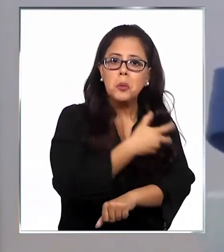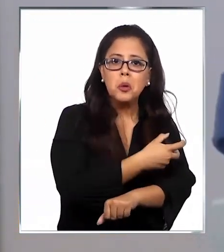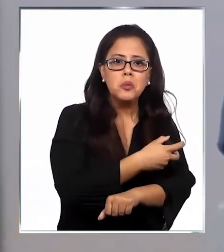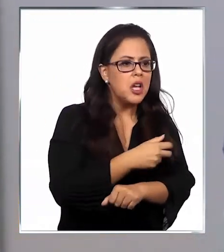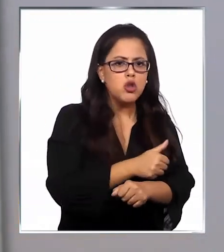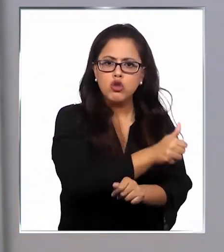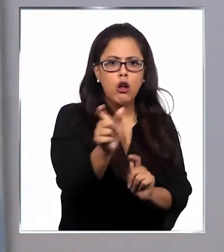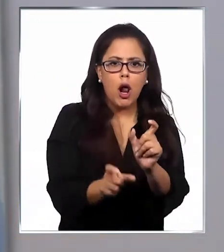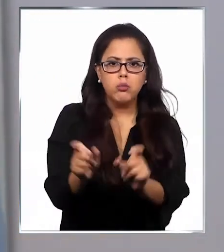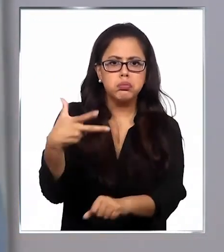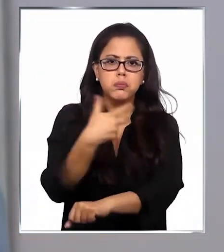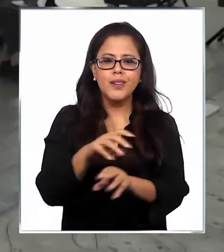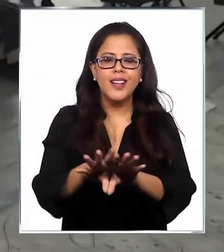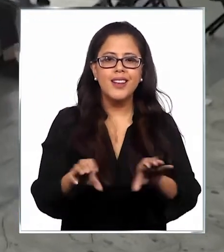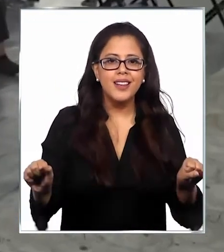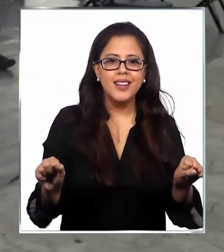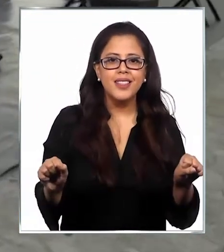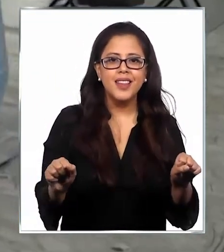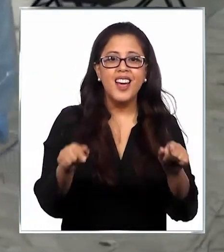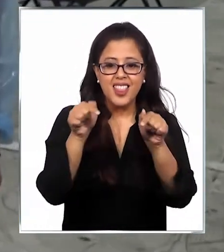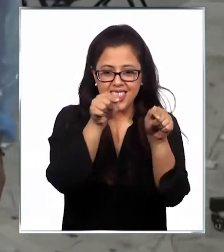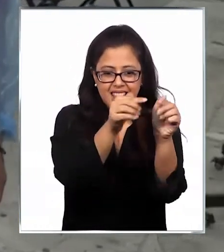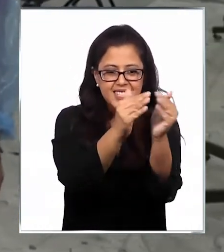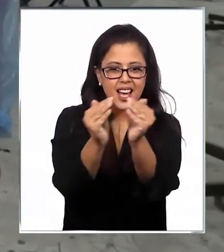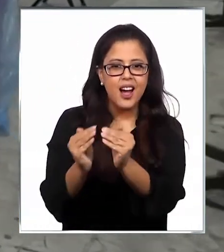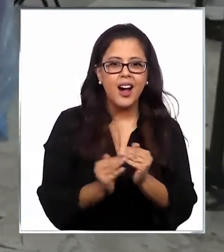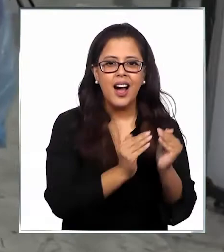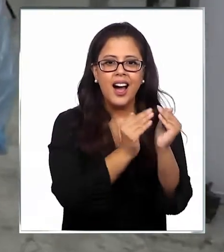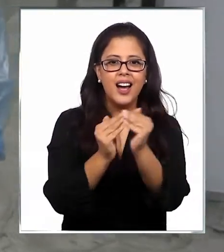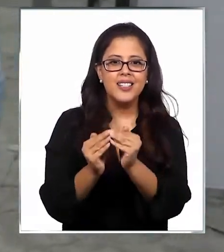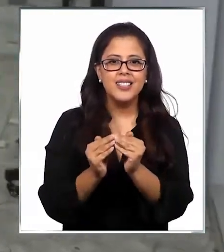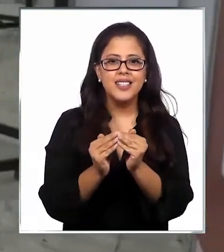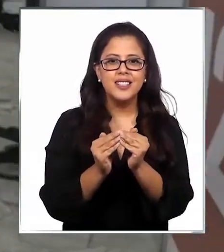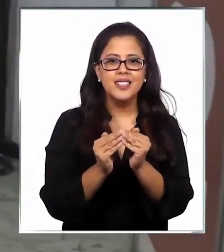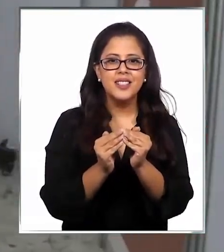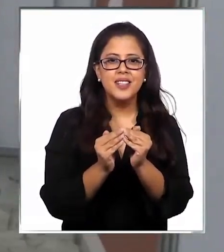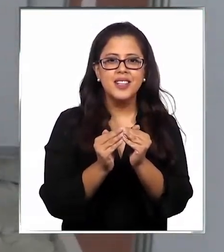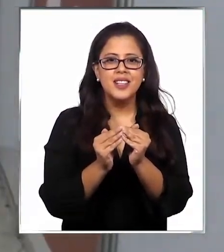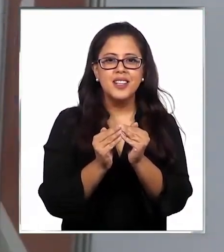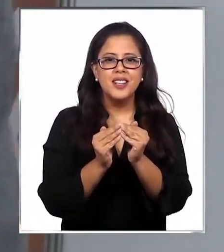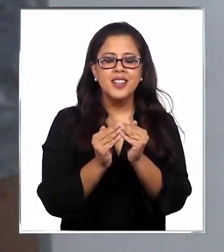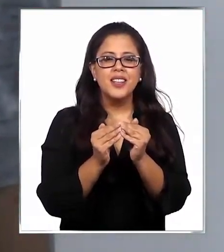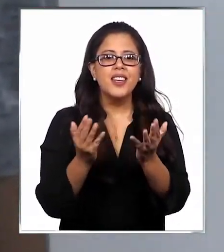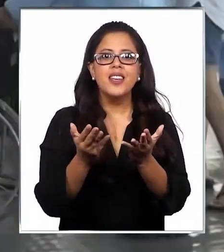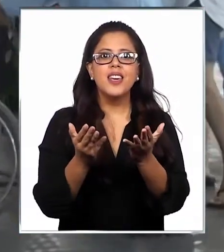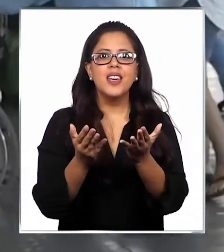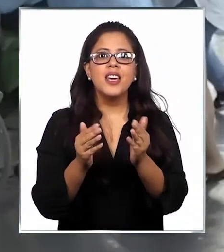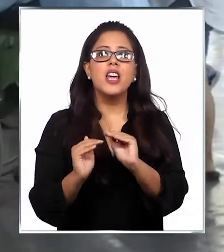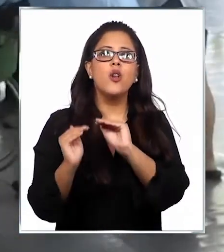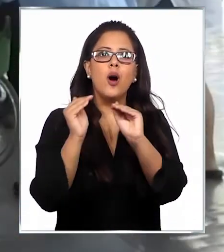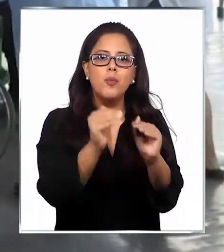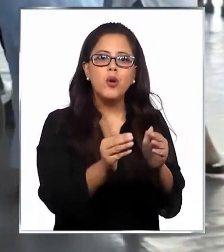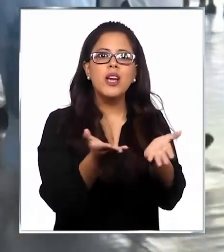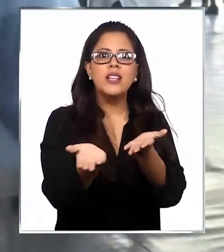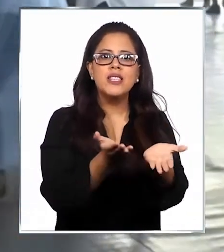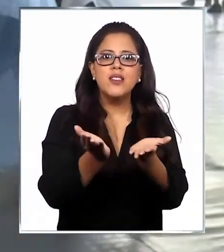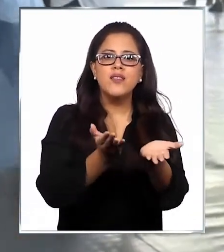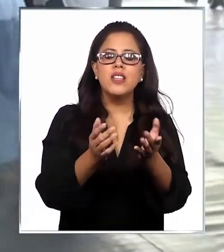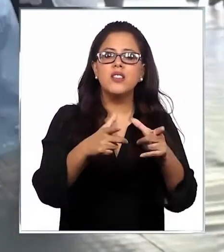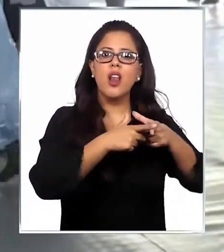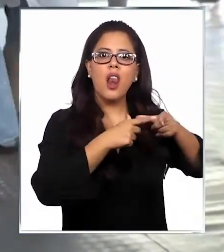vacunado absolutamente toda la población de esa residencia, en este caso las que están bajo el apoyo del Servicio Nacional del Adulto Mayor, que